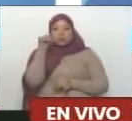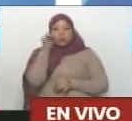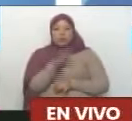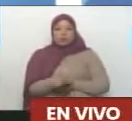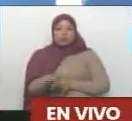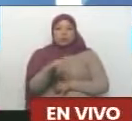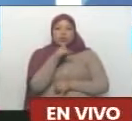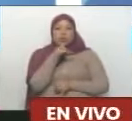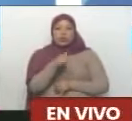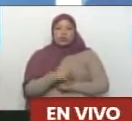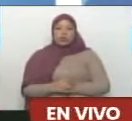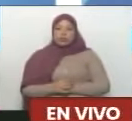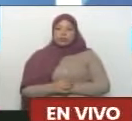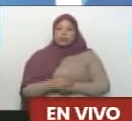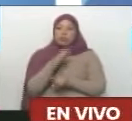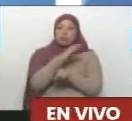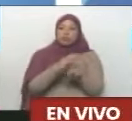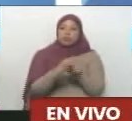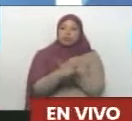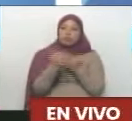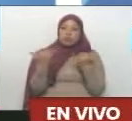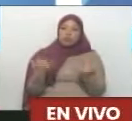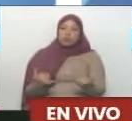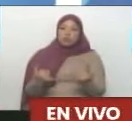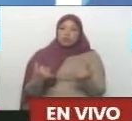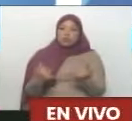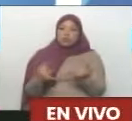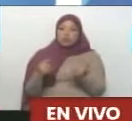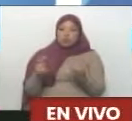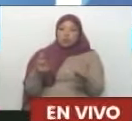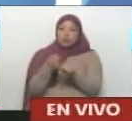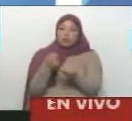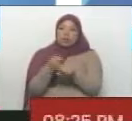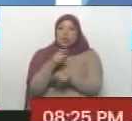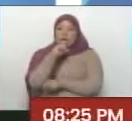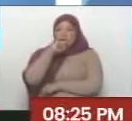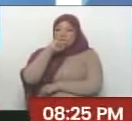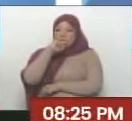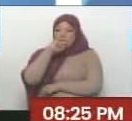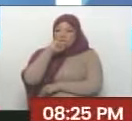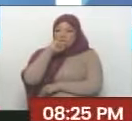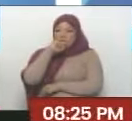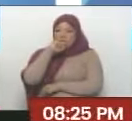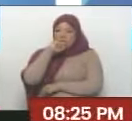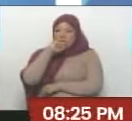disfuncionales, desculturizadas, donde impera el egoísmo,